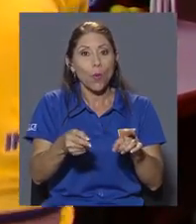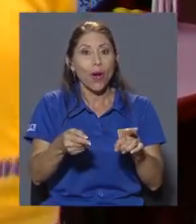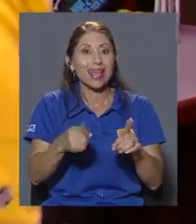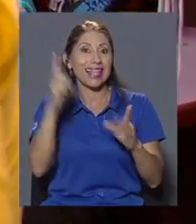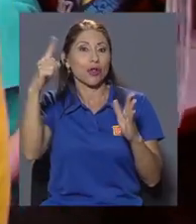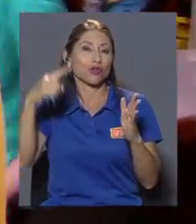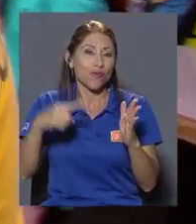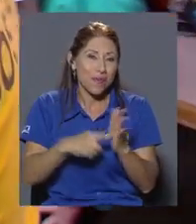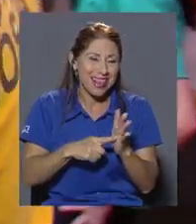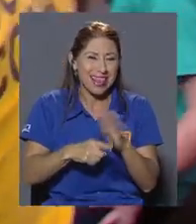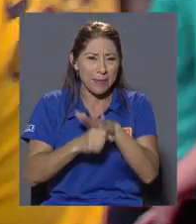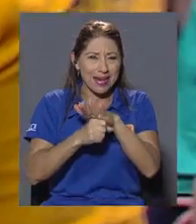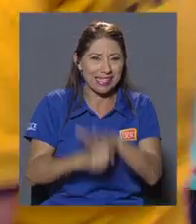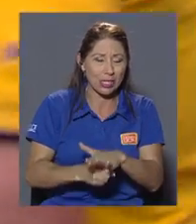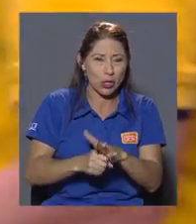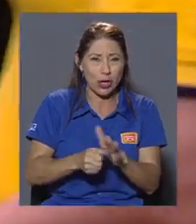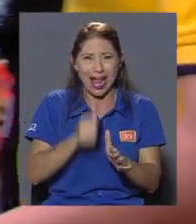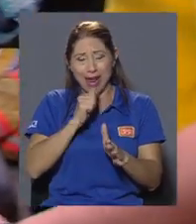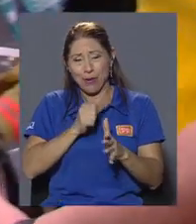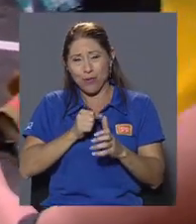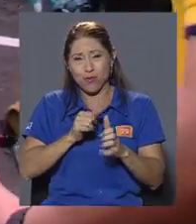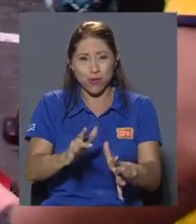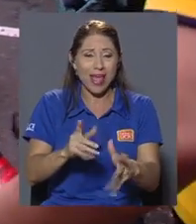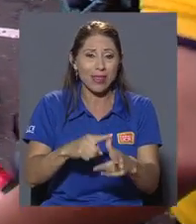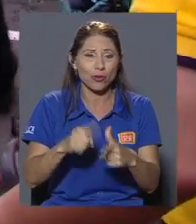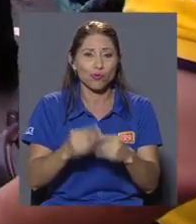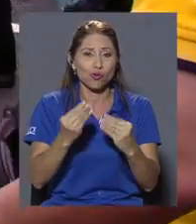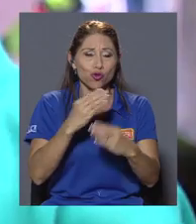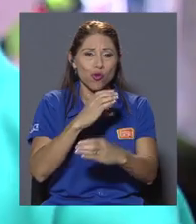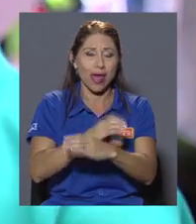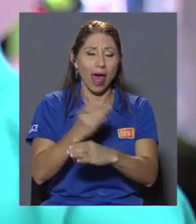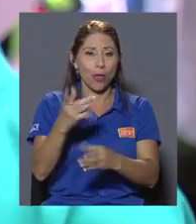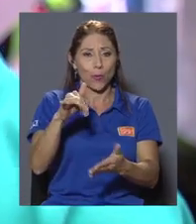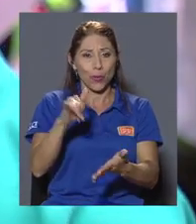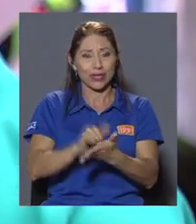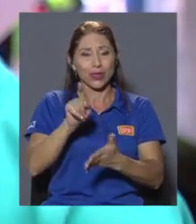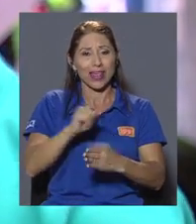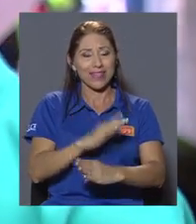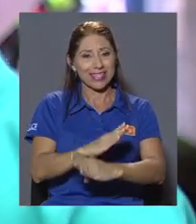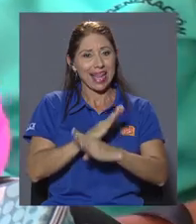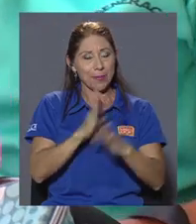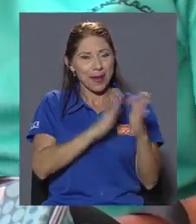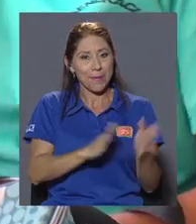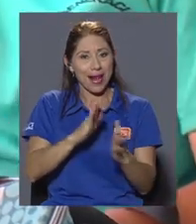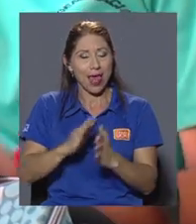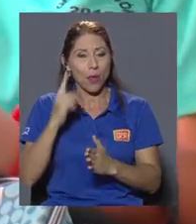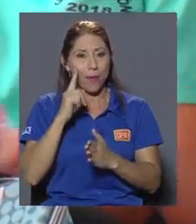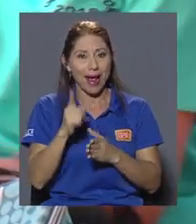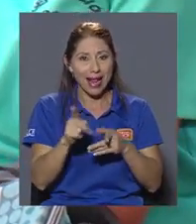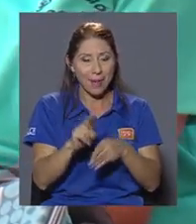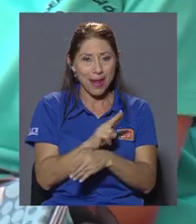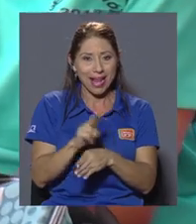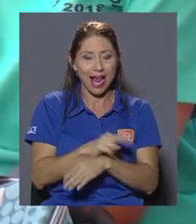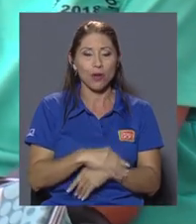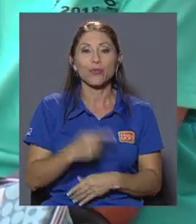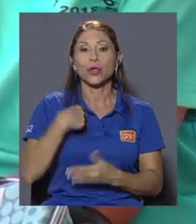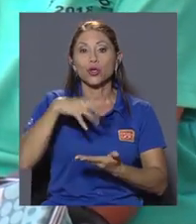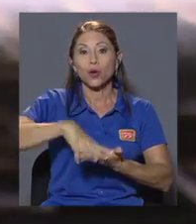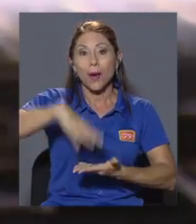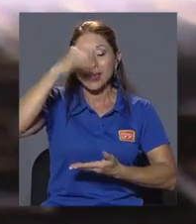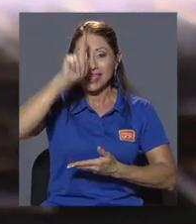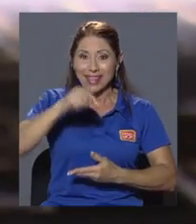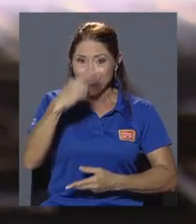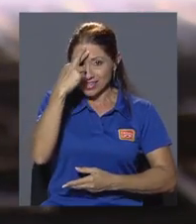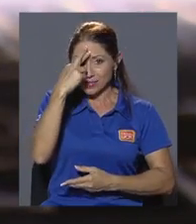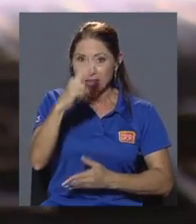de presión, entonces hay que tener mucho cuidado con eso, por eso hay que estar preparado para manejarlo. Aprendí a que hay que respetar